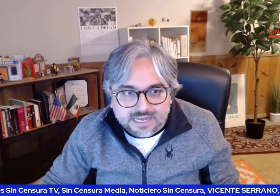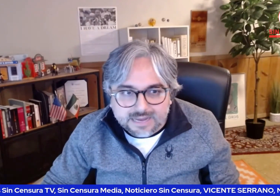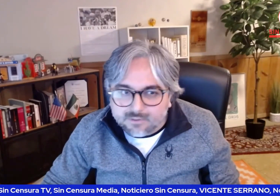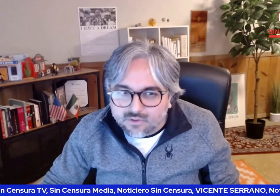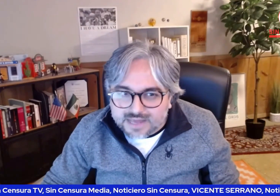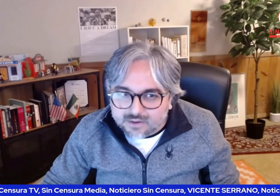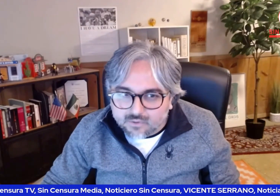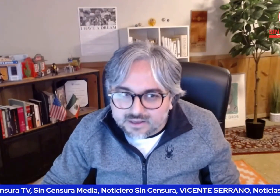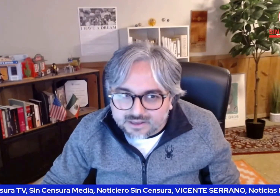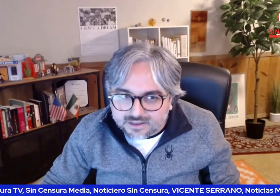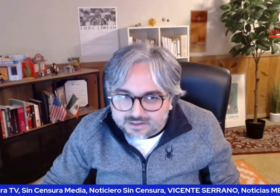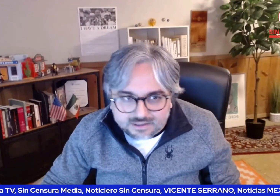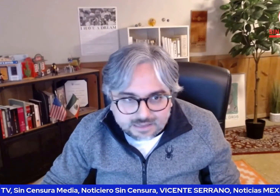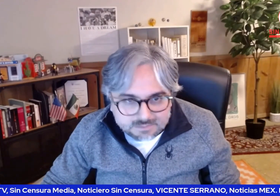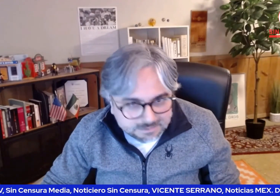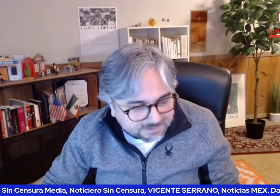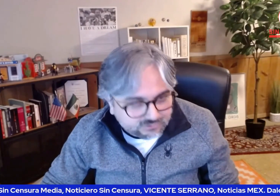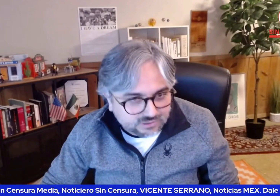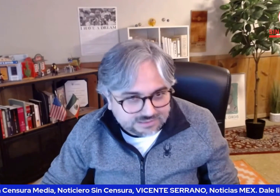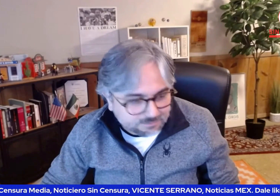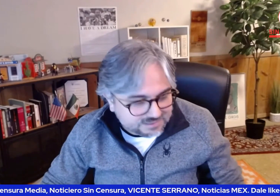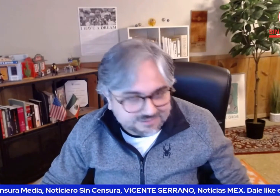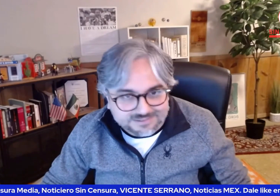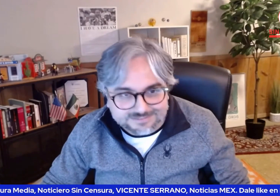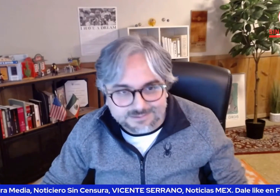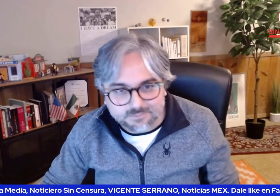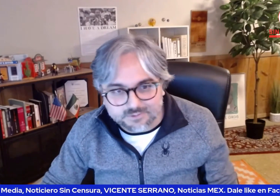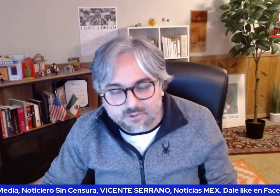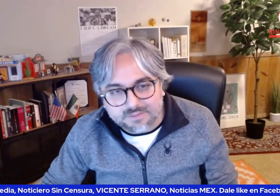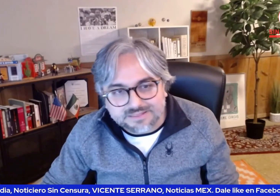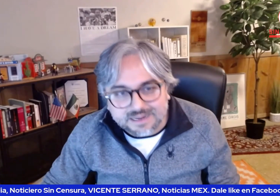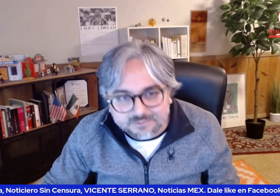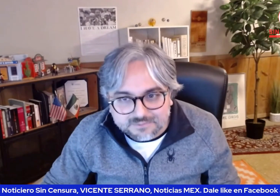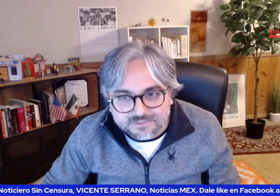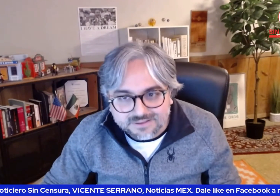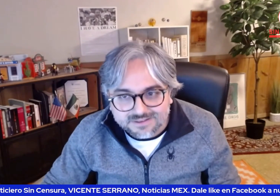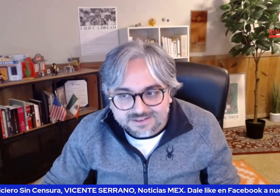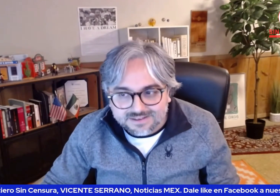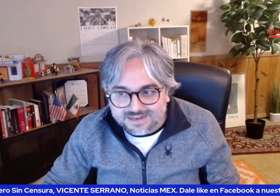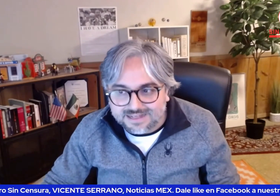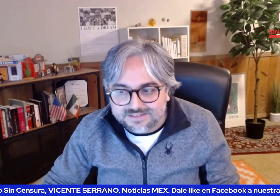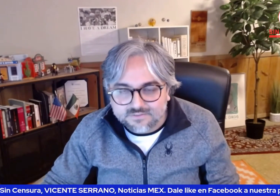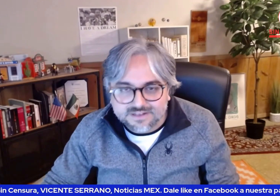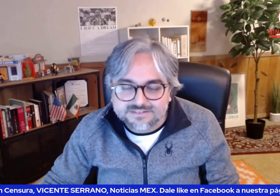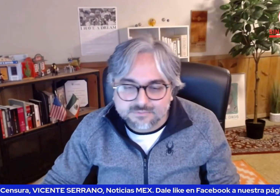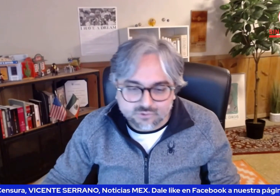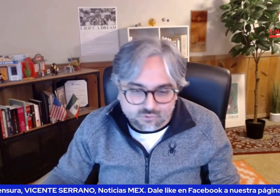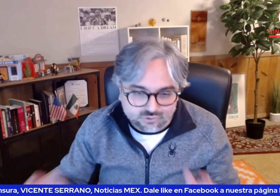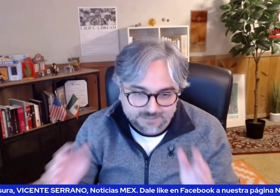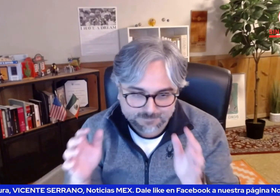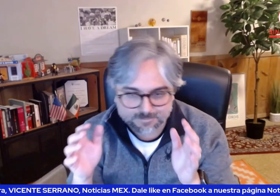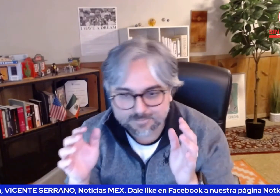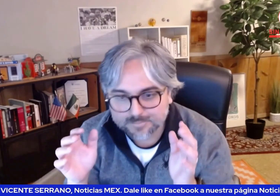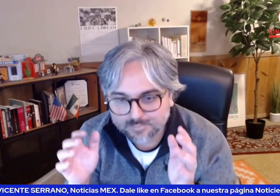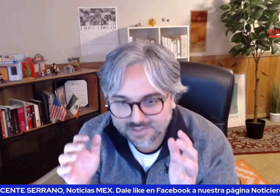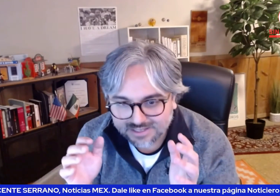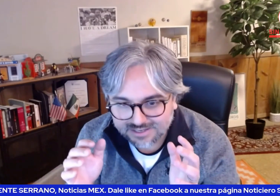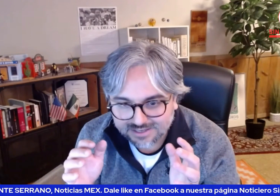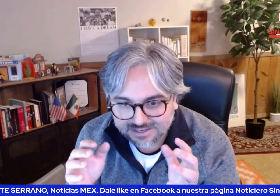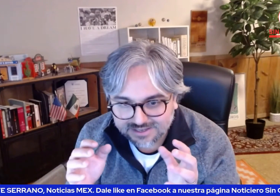habló de algo que a mí me apasiona también, ¿no? En este tipo de comentarios. La diferencia absoluta